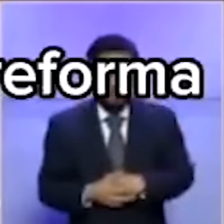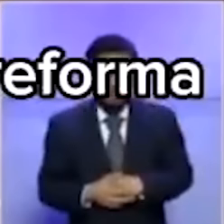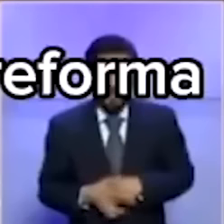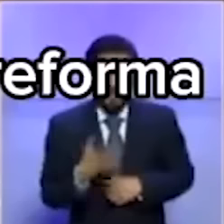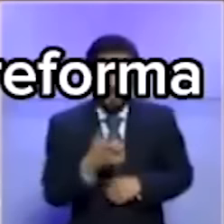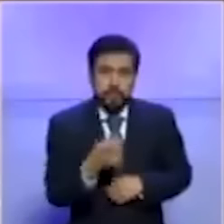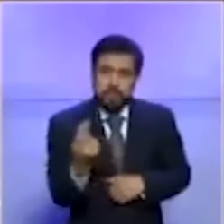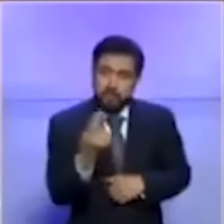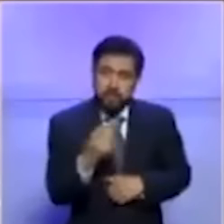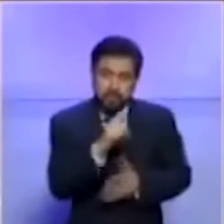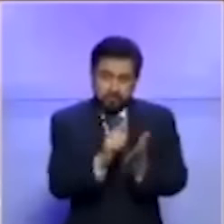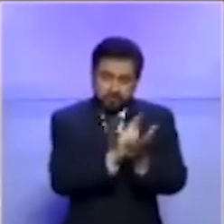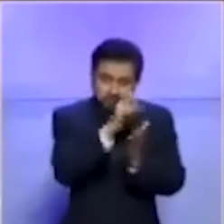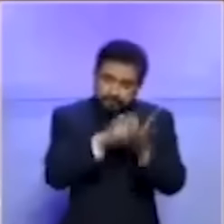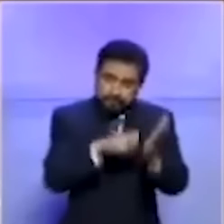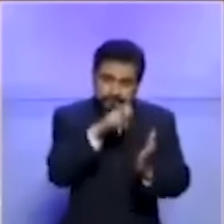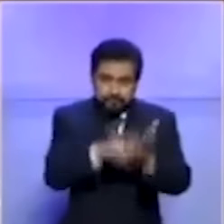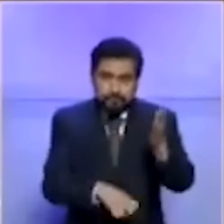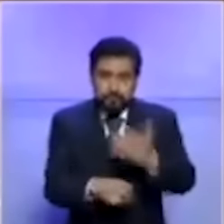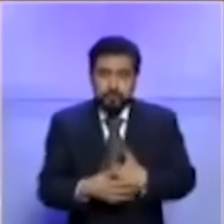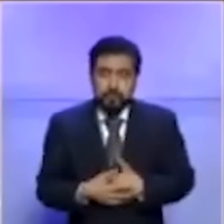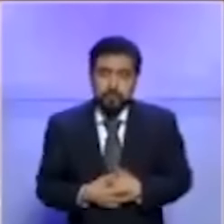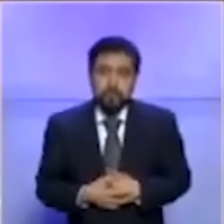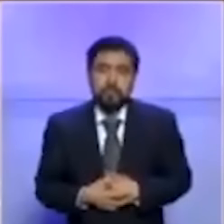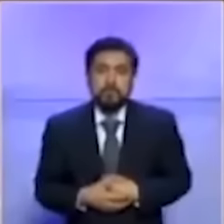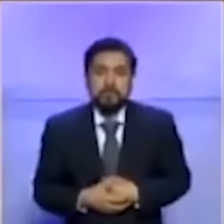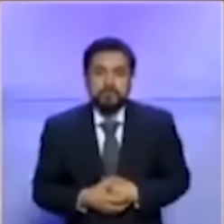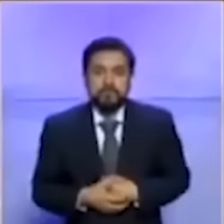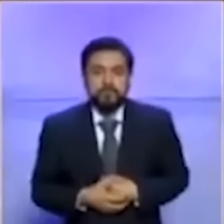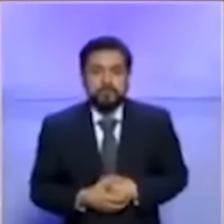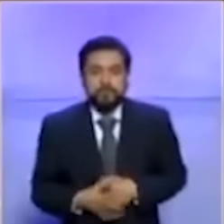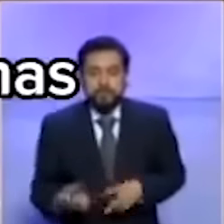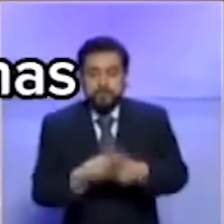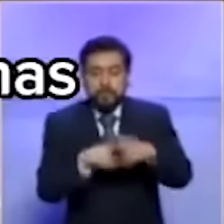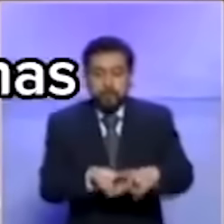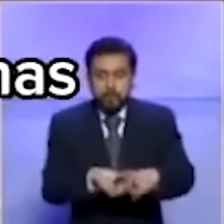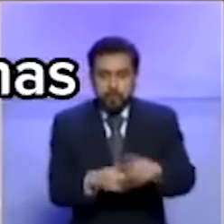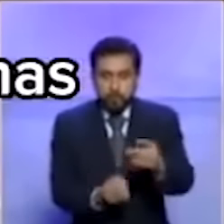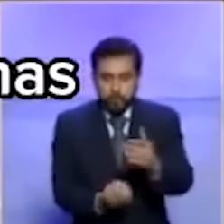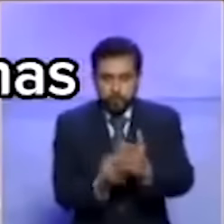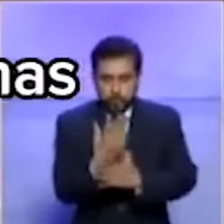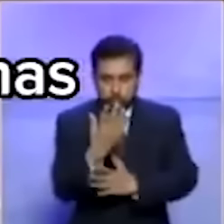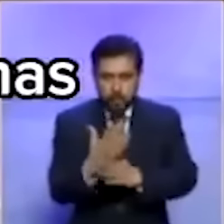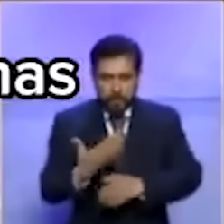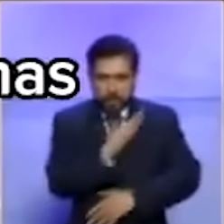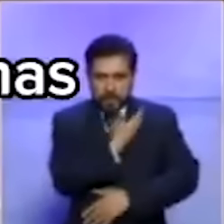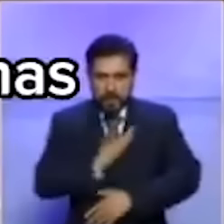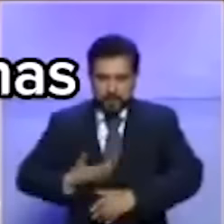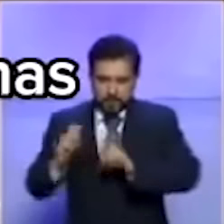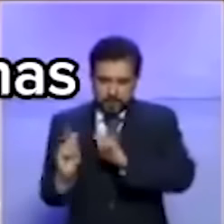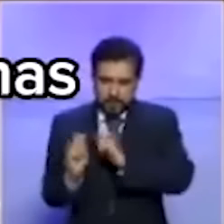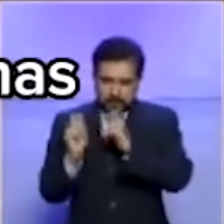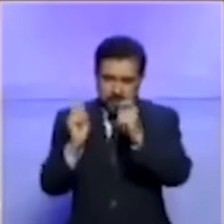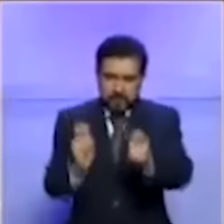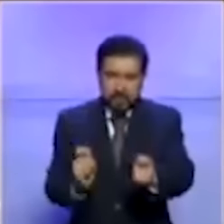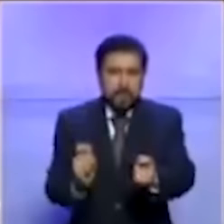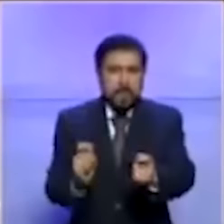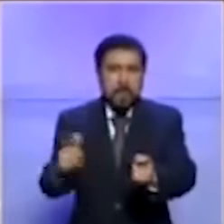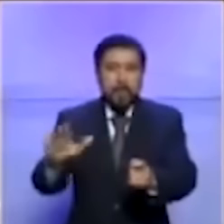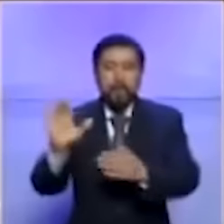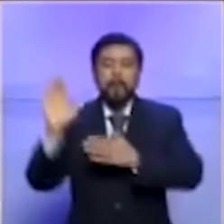motivo de reforma el inicio de un nuevo disenio viene precedido por la promesa de